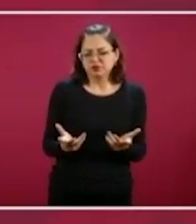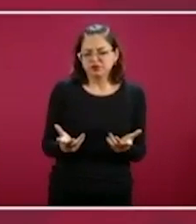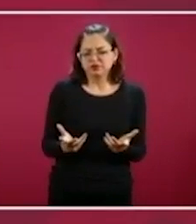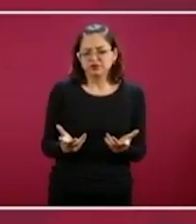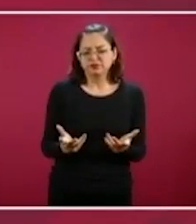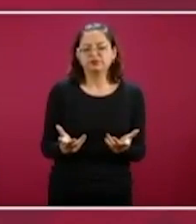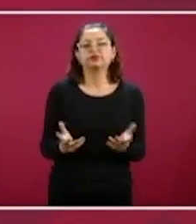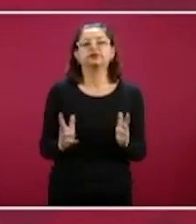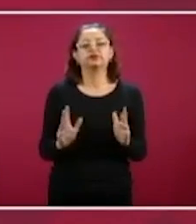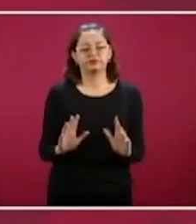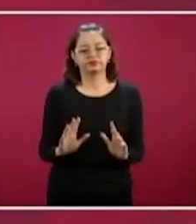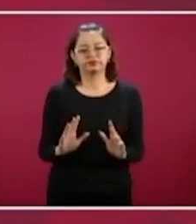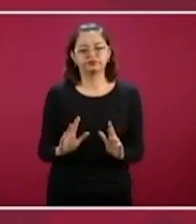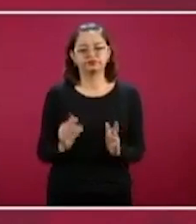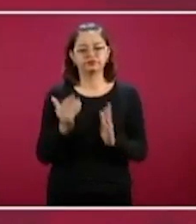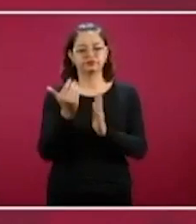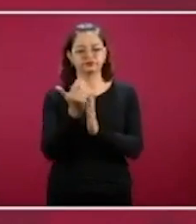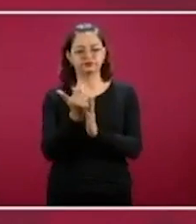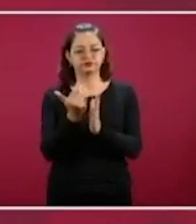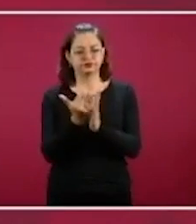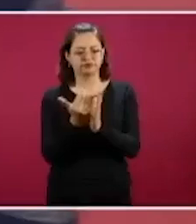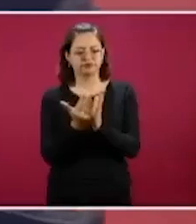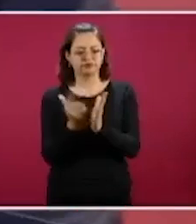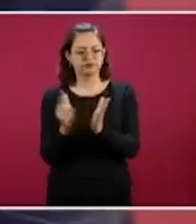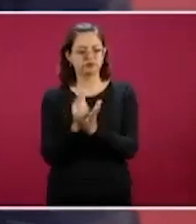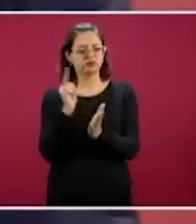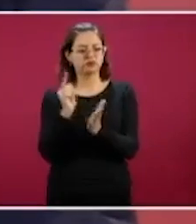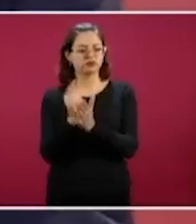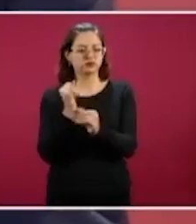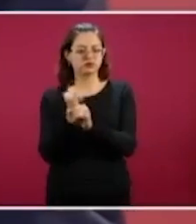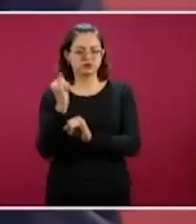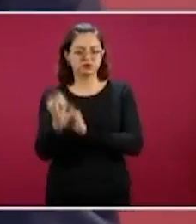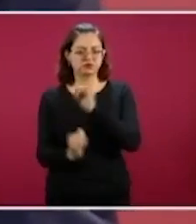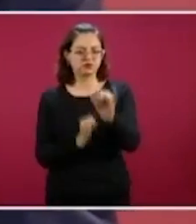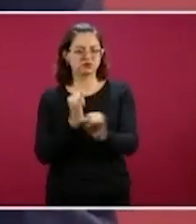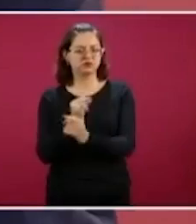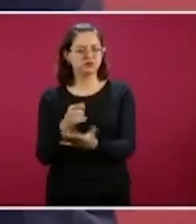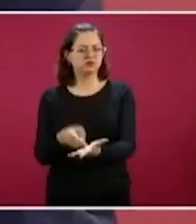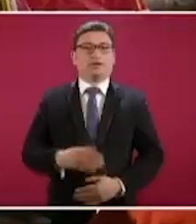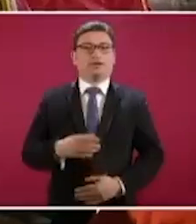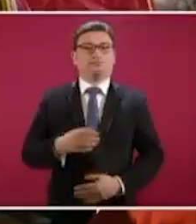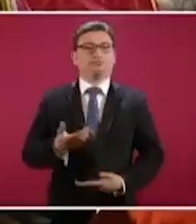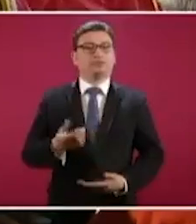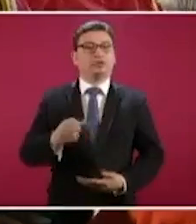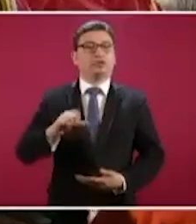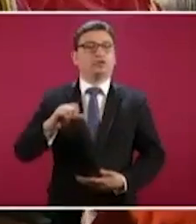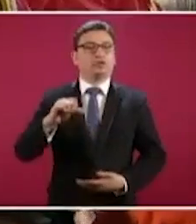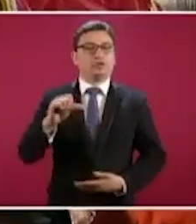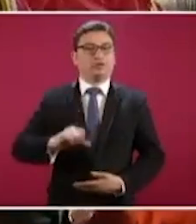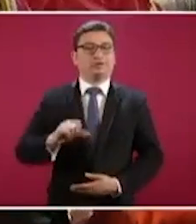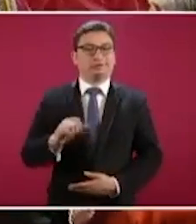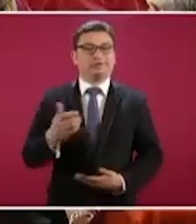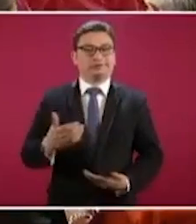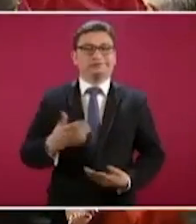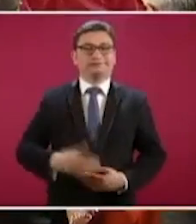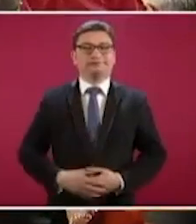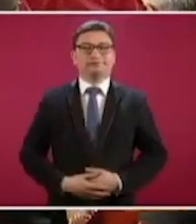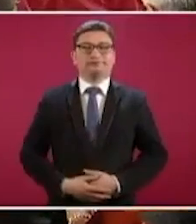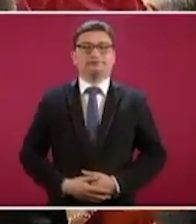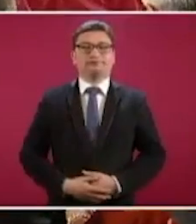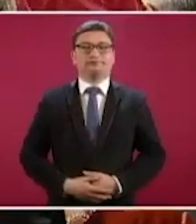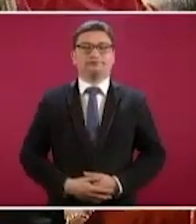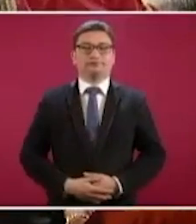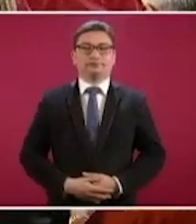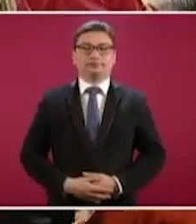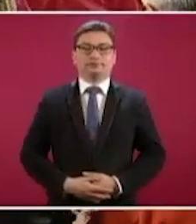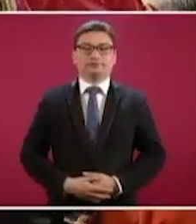en el marco de las leyes internacionales. Consideró que podrá convencer al gobierno de Donald Trump de que